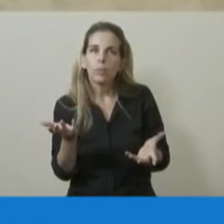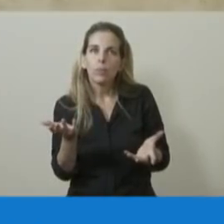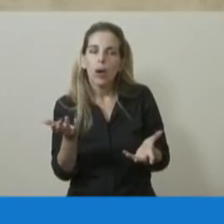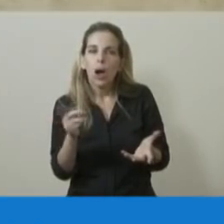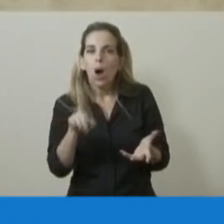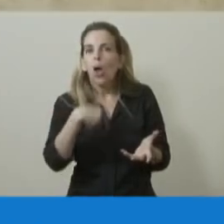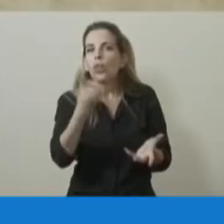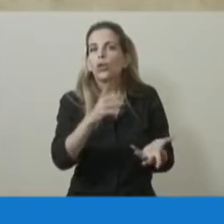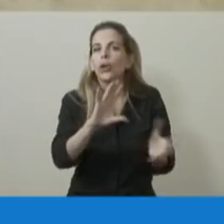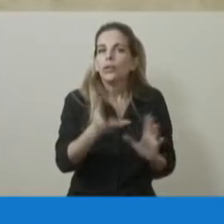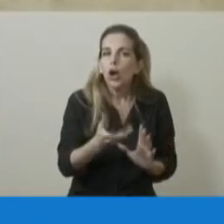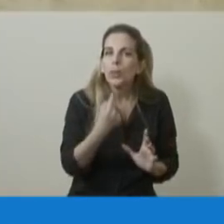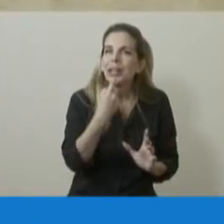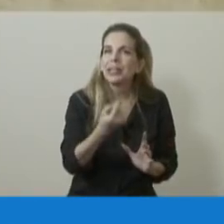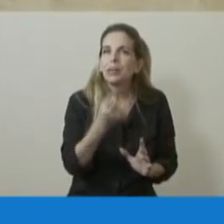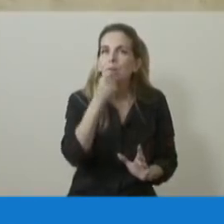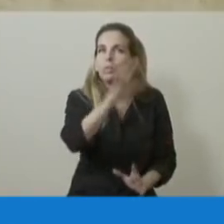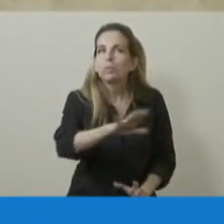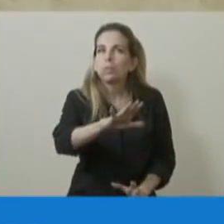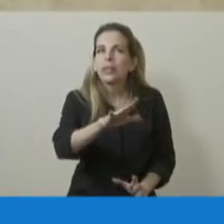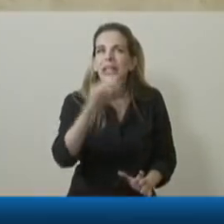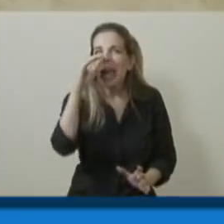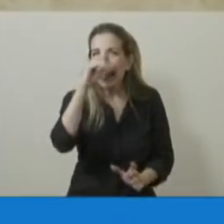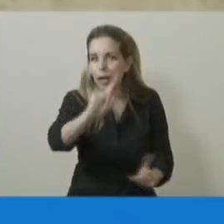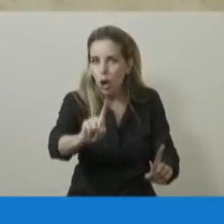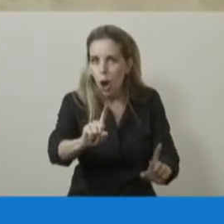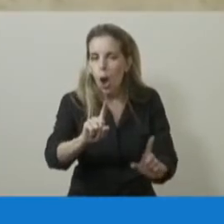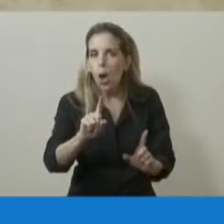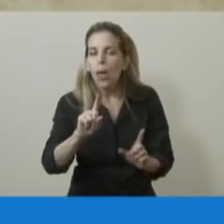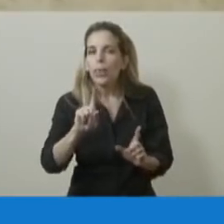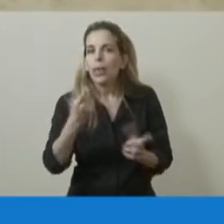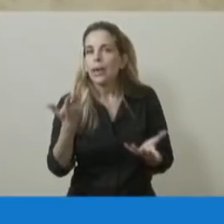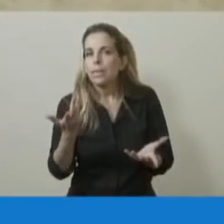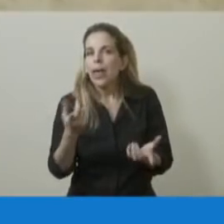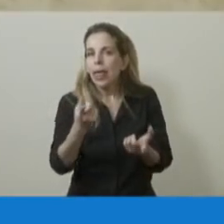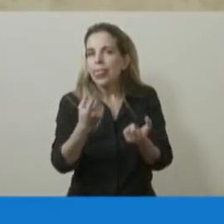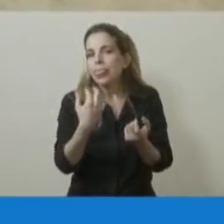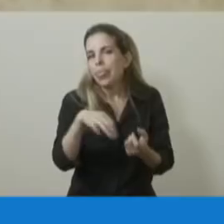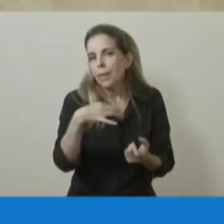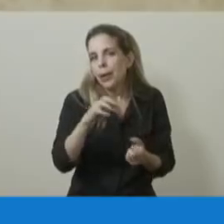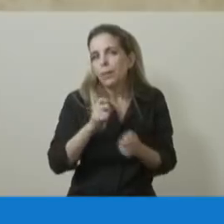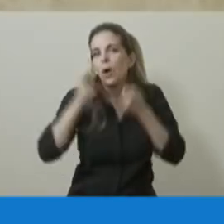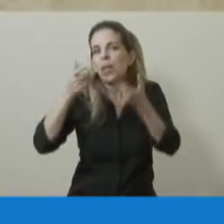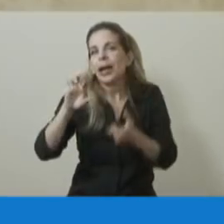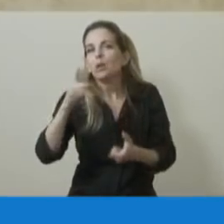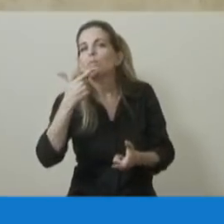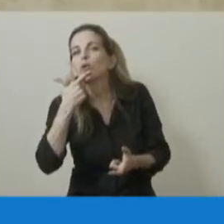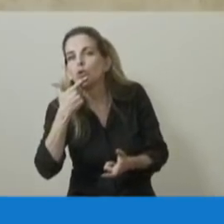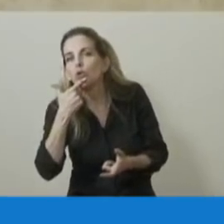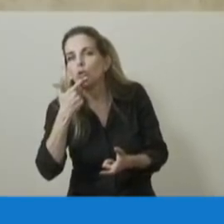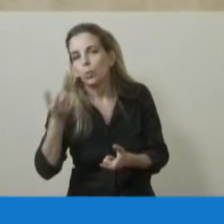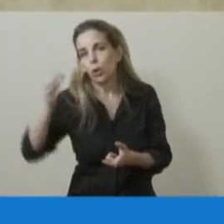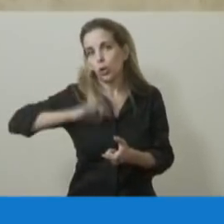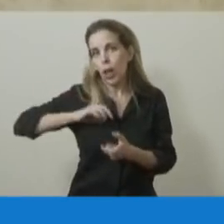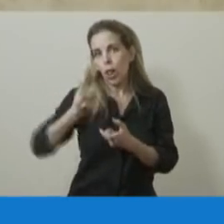rara, lo llamamos, porque no me gusta decirlo en negro, de manera rara, ¿no? Esos suplementos no remunerativos que